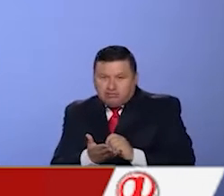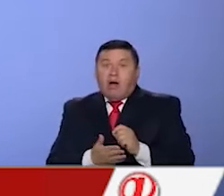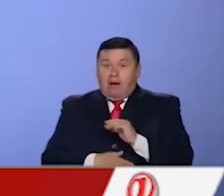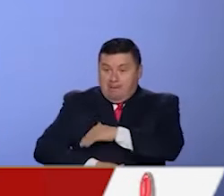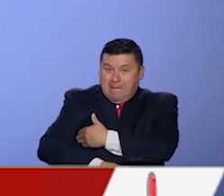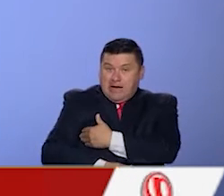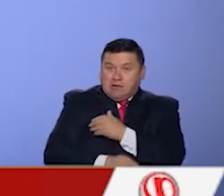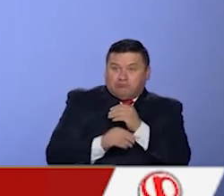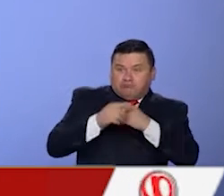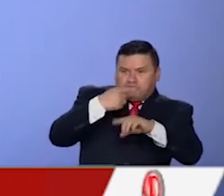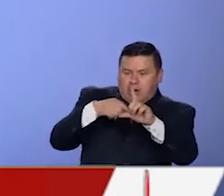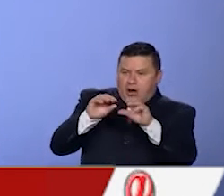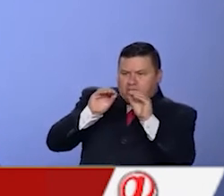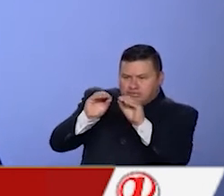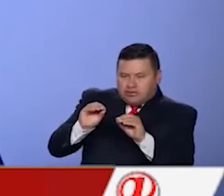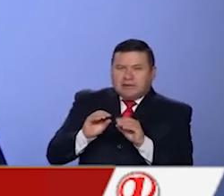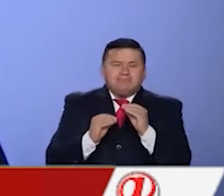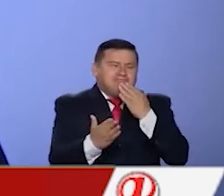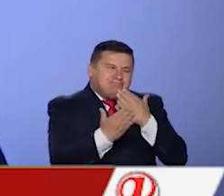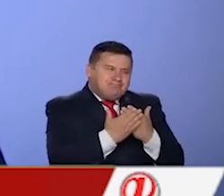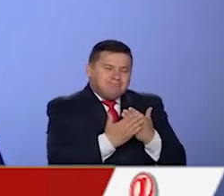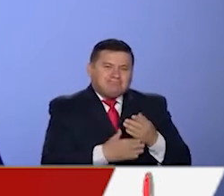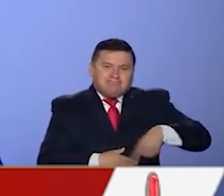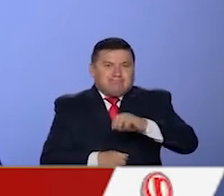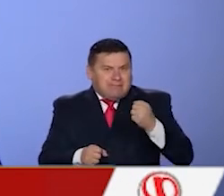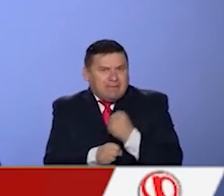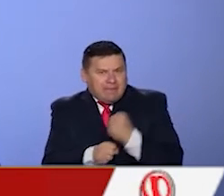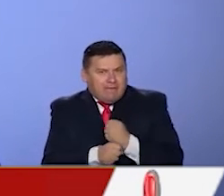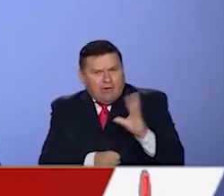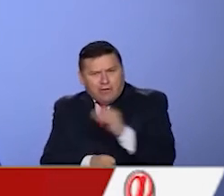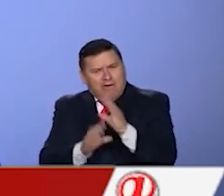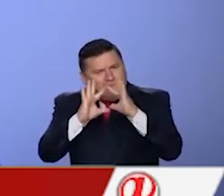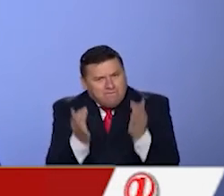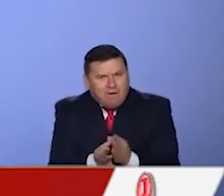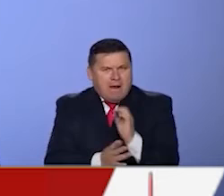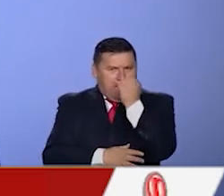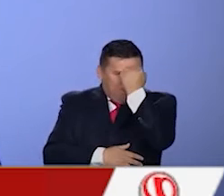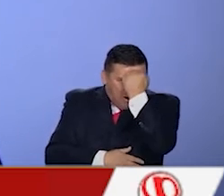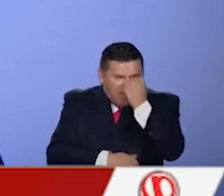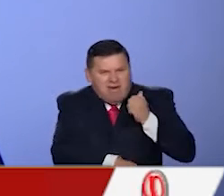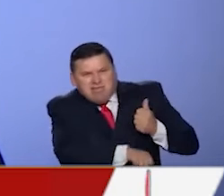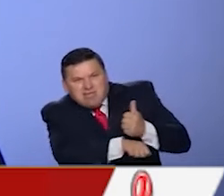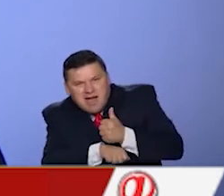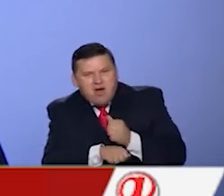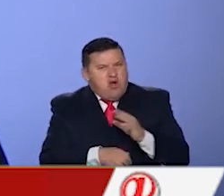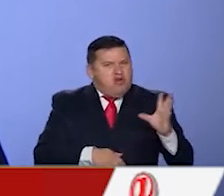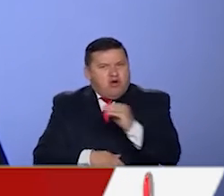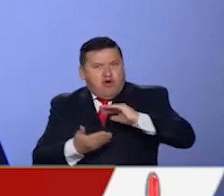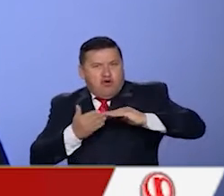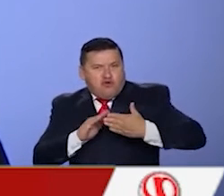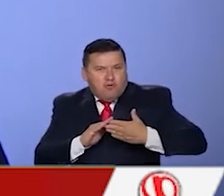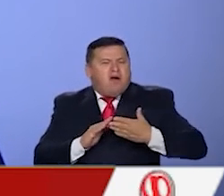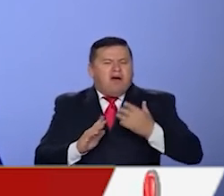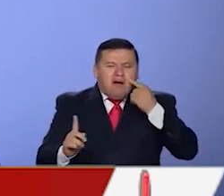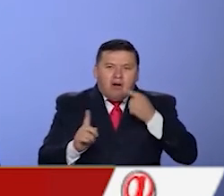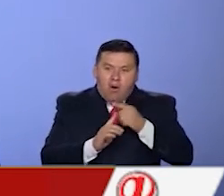materiales que tendremos a disposición en la plataforma. Un agradecimiento de antemano, porque este trabajo lo haremos todos, familias, maestros, directivos, toda la